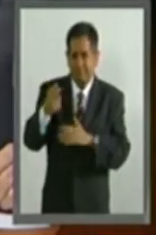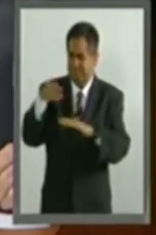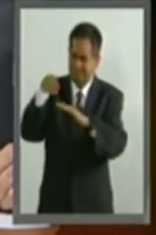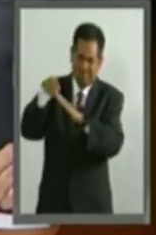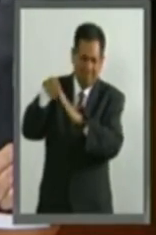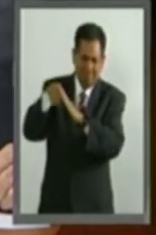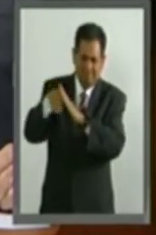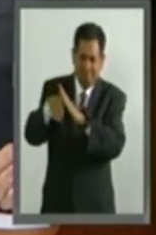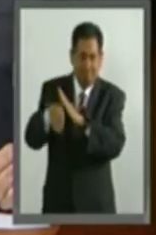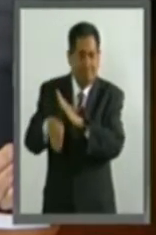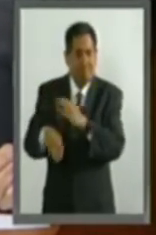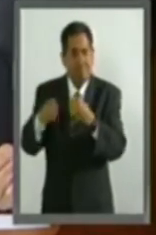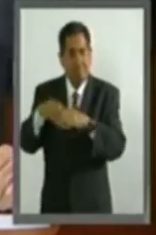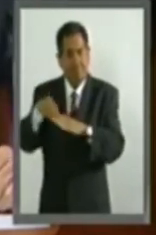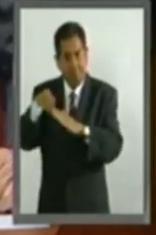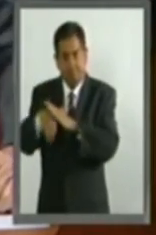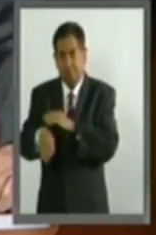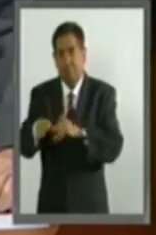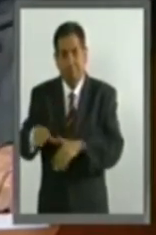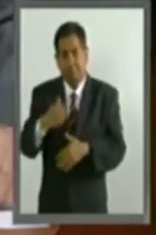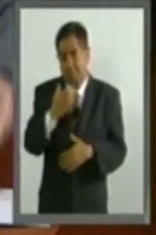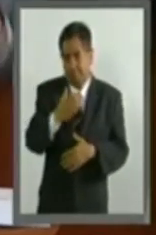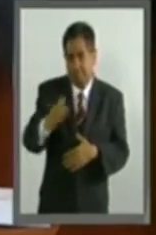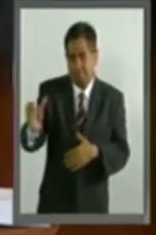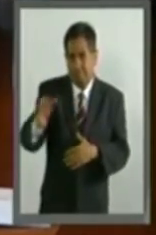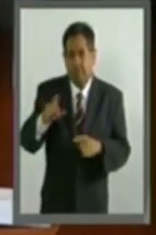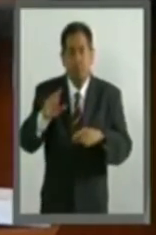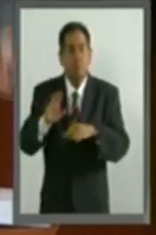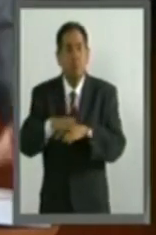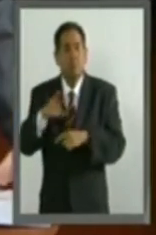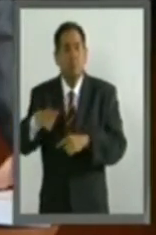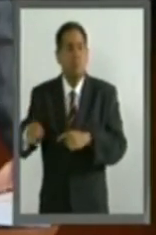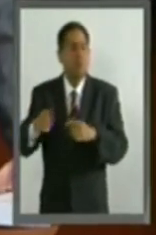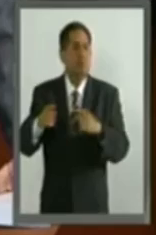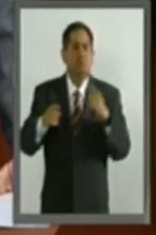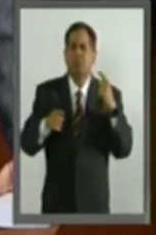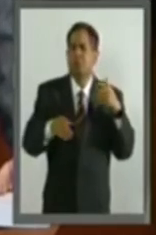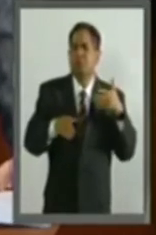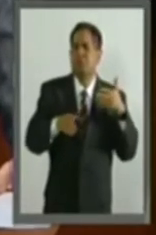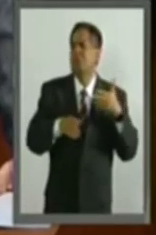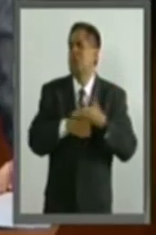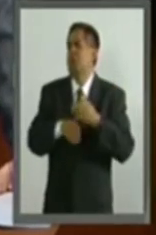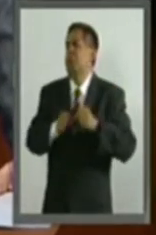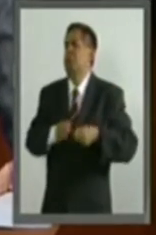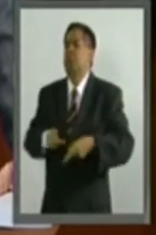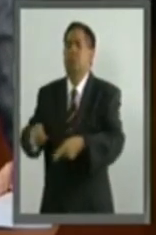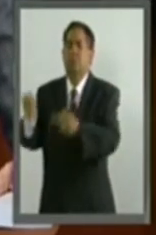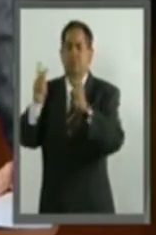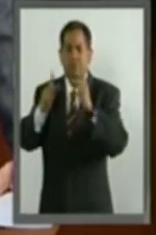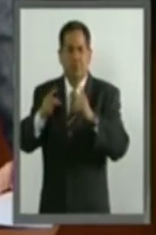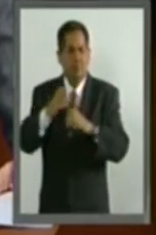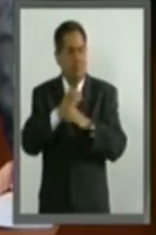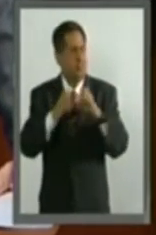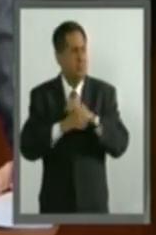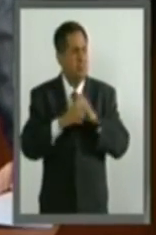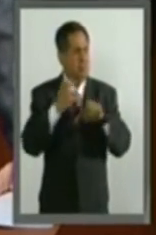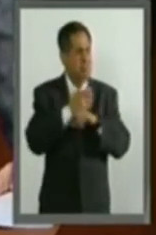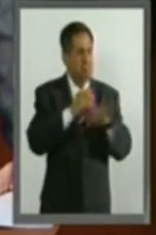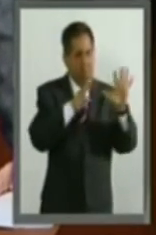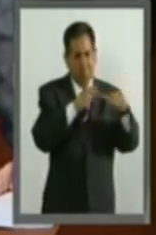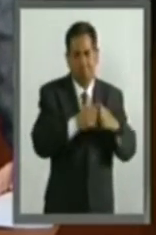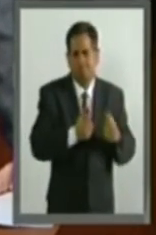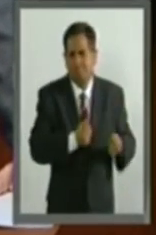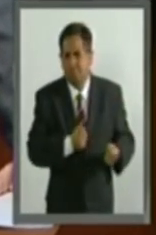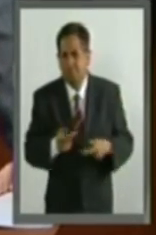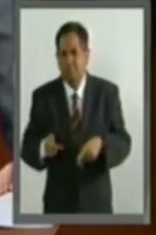descenso, especialmente en el campo, por la inundación de que íbamos a ser víctimas de los productos producidos